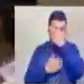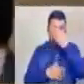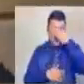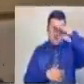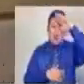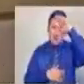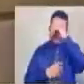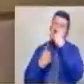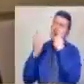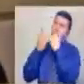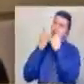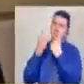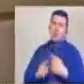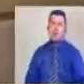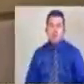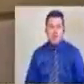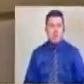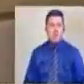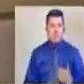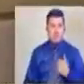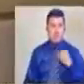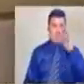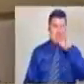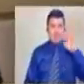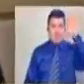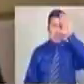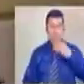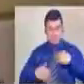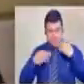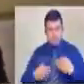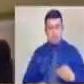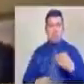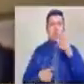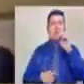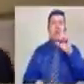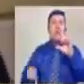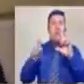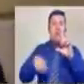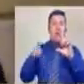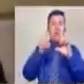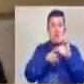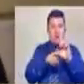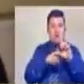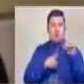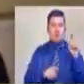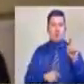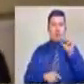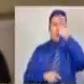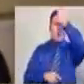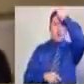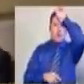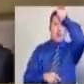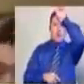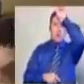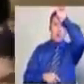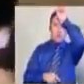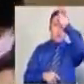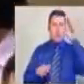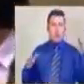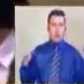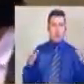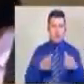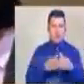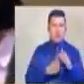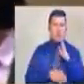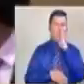La Habana, en mi departamento, en el departamento de La Guajira, los caciques tradicionales, las autoridades